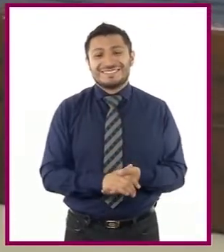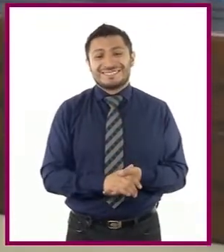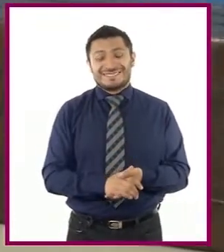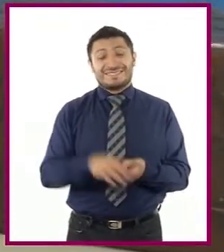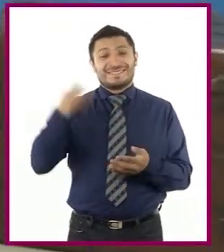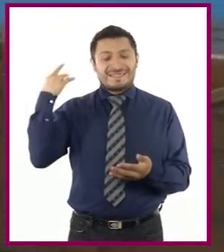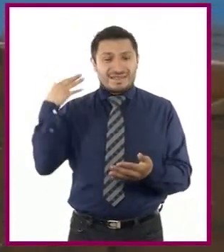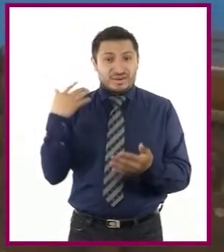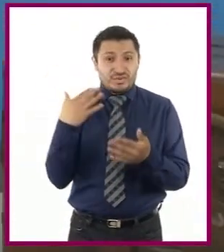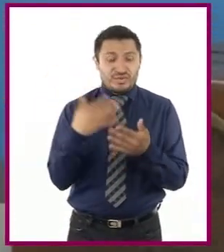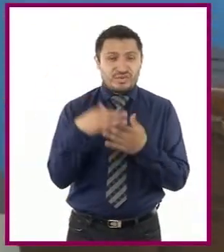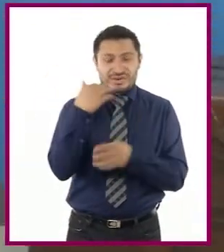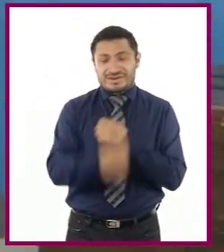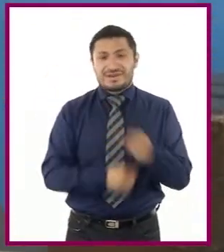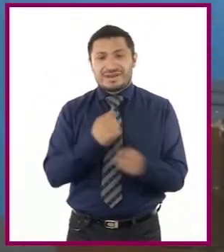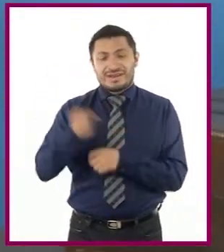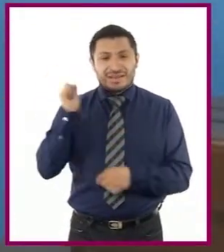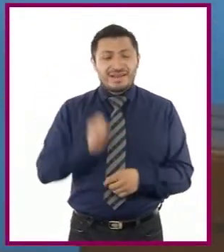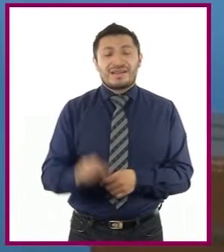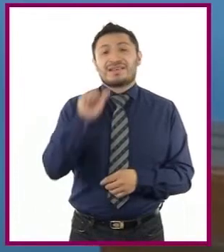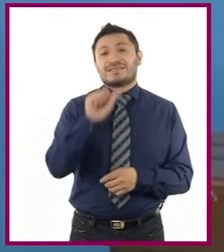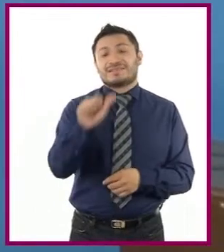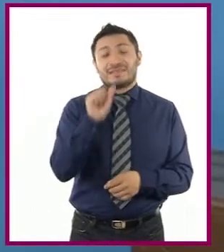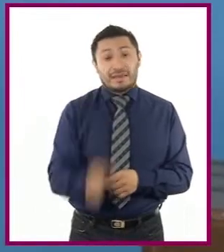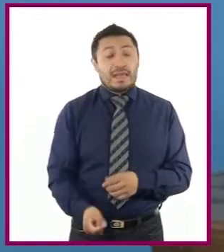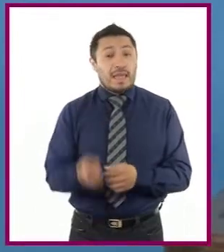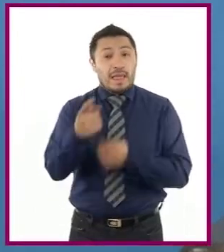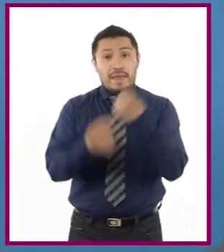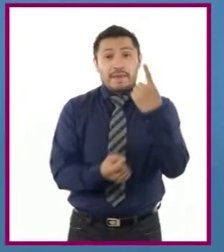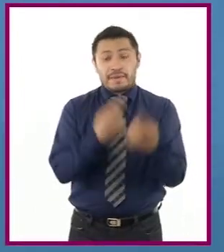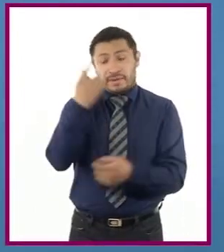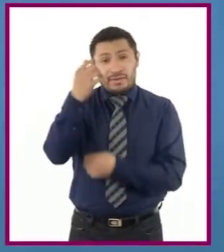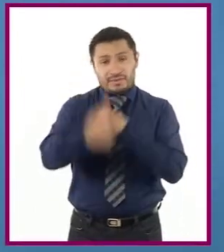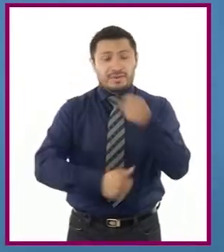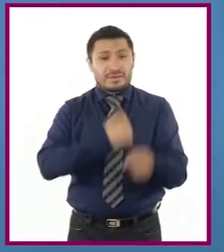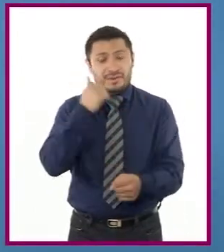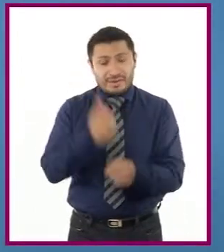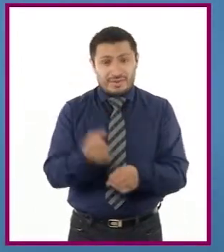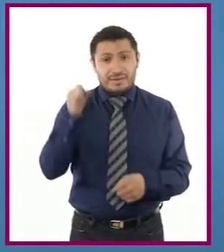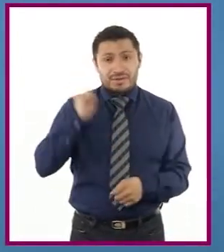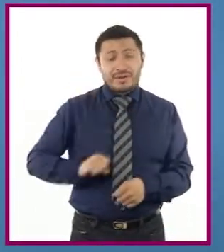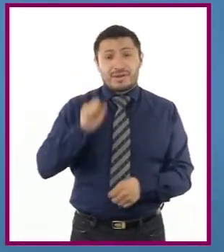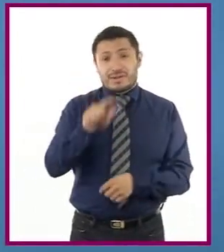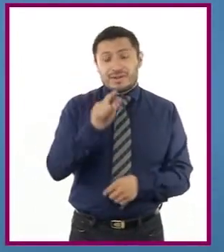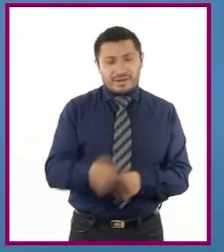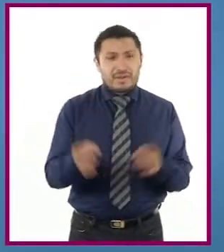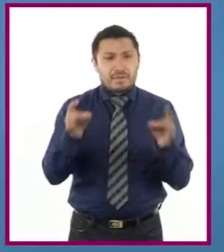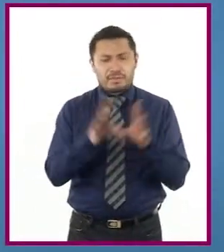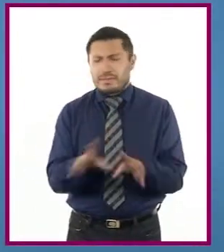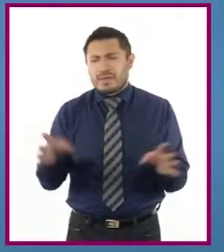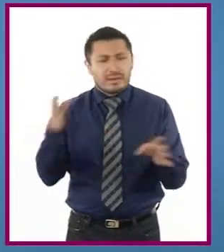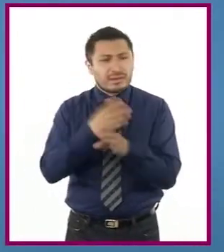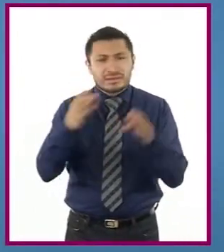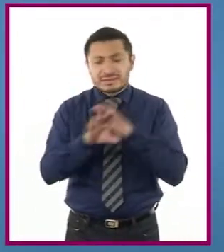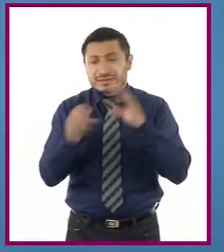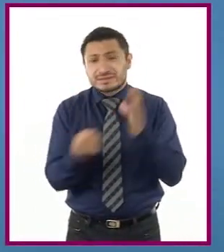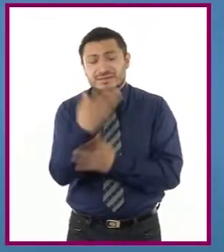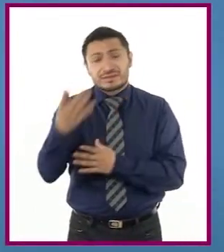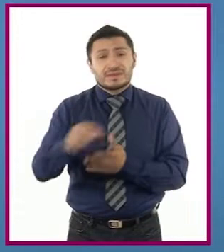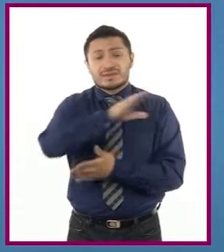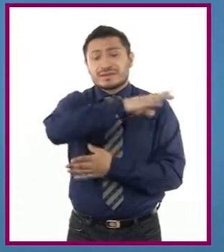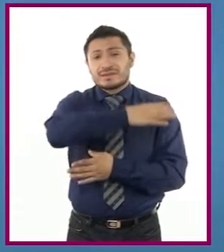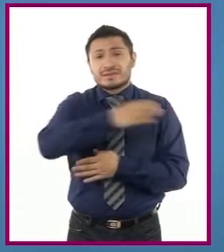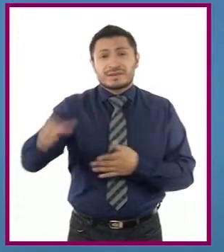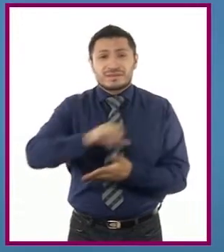desde los últimos años del siglo XVI y los primeros del XVII, se empezó a ver un fenómeno nuevo en los campos del centro de Nueva